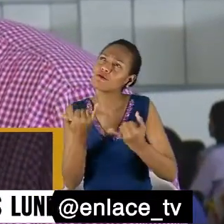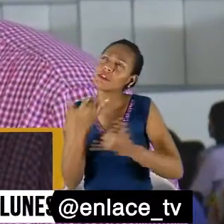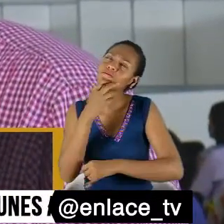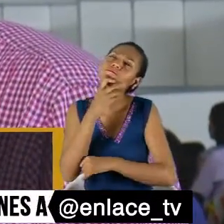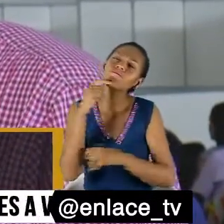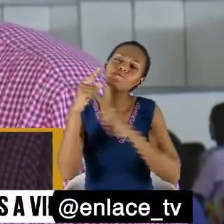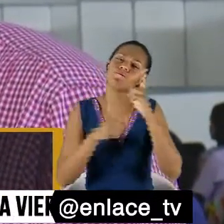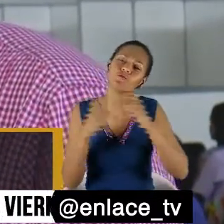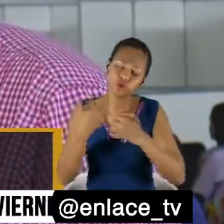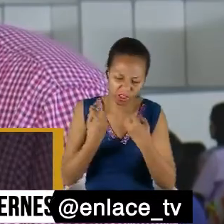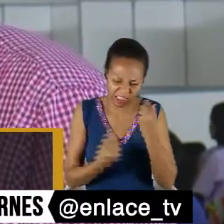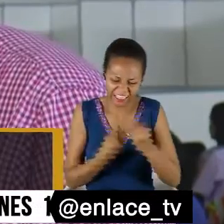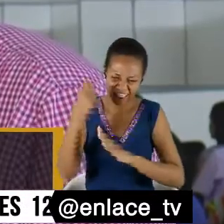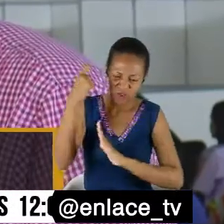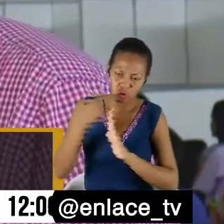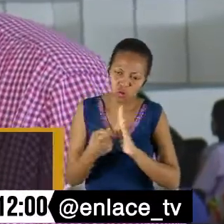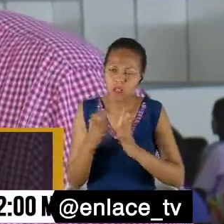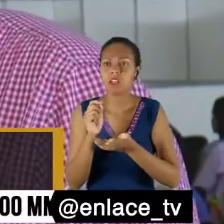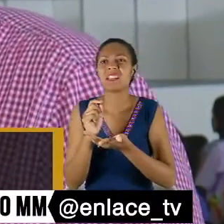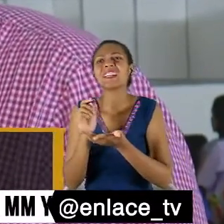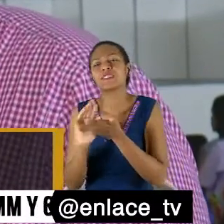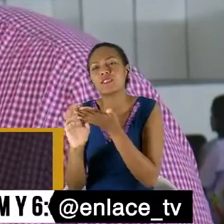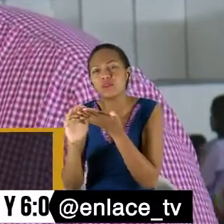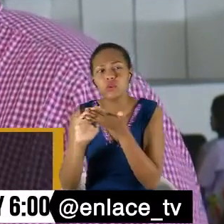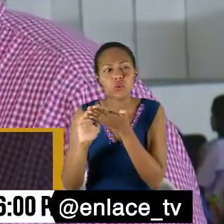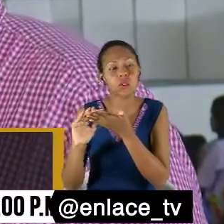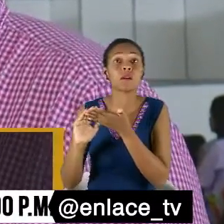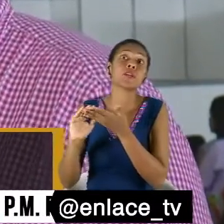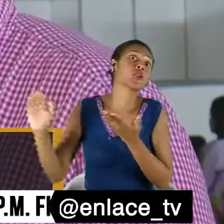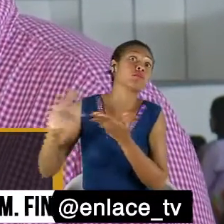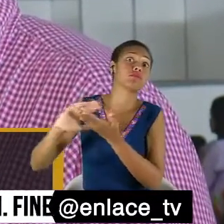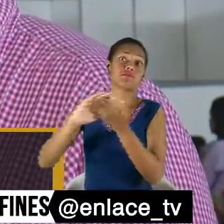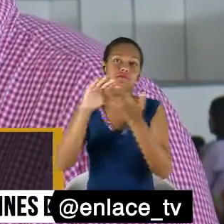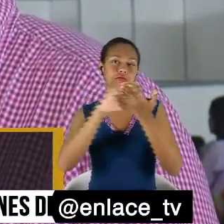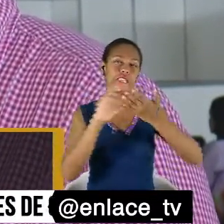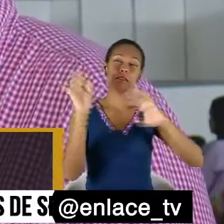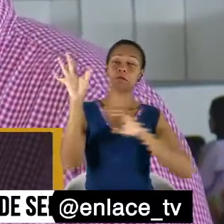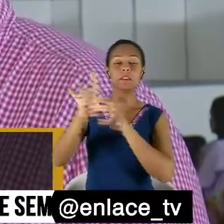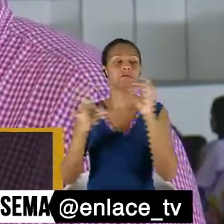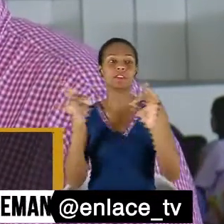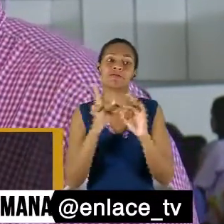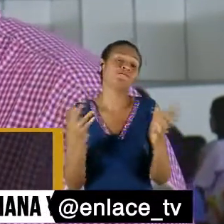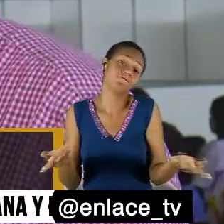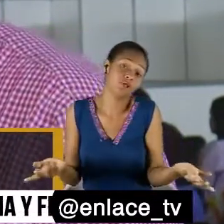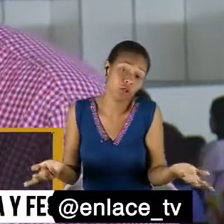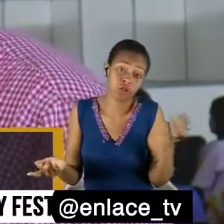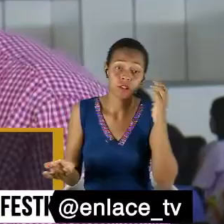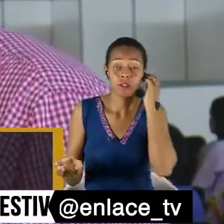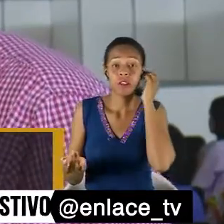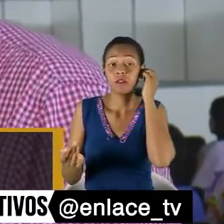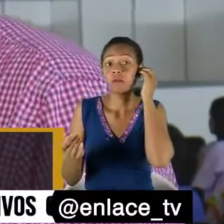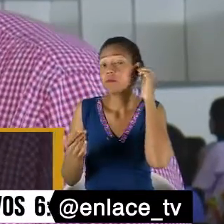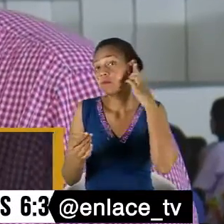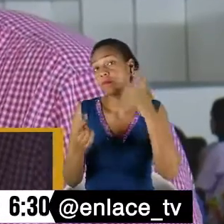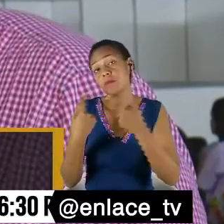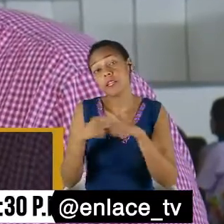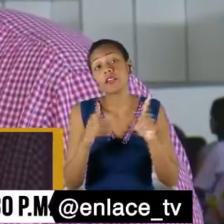a trabajar de alguna manera para, si bien no generar una recuperación, sí establecer condiciones ambientalmente más favorables que